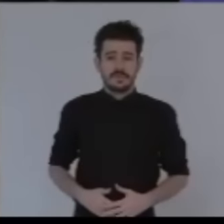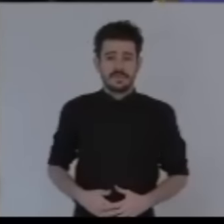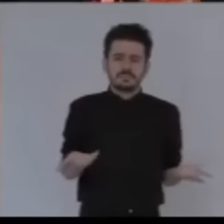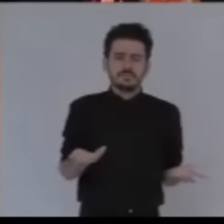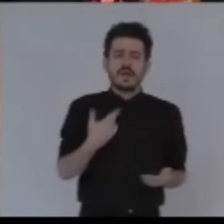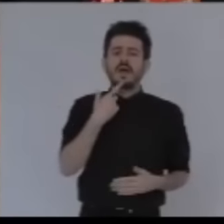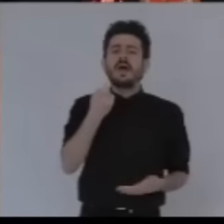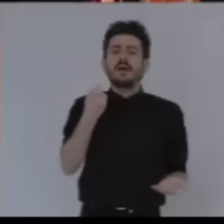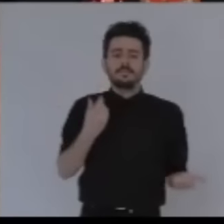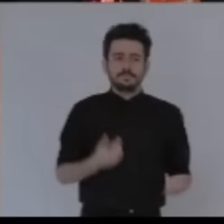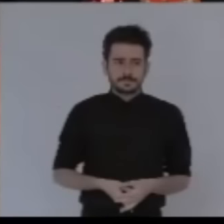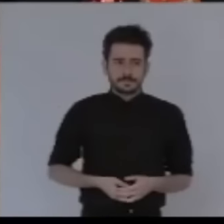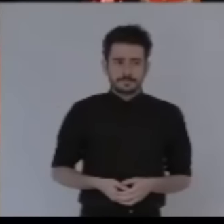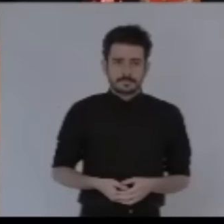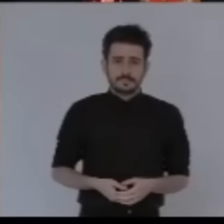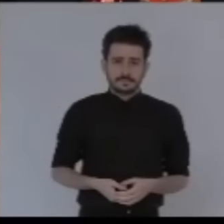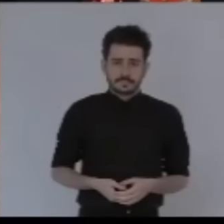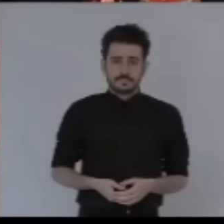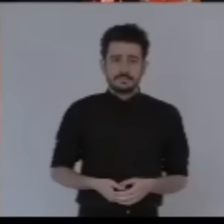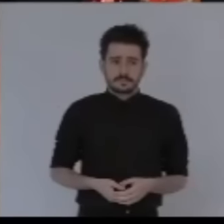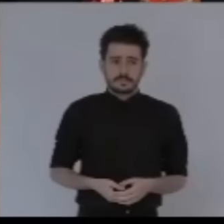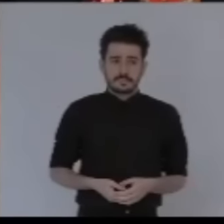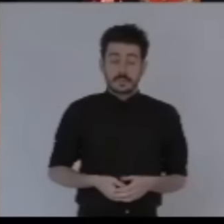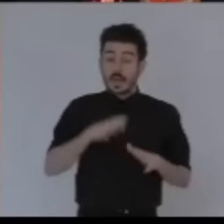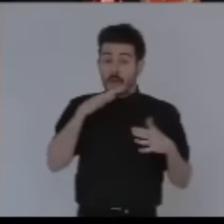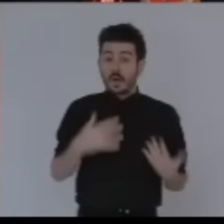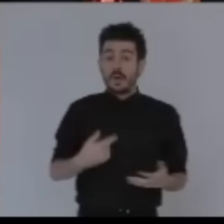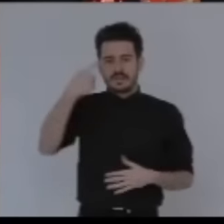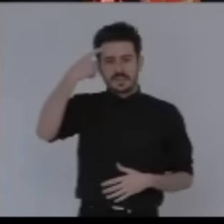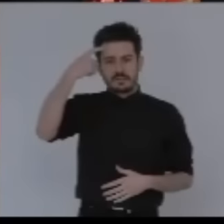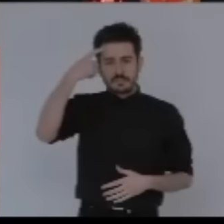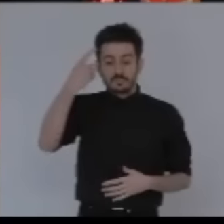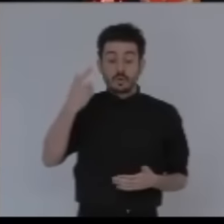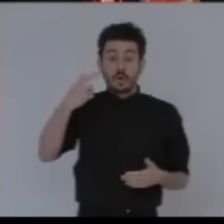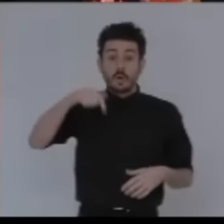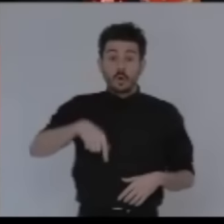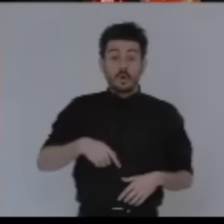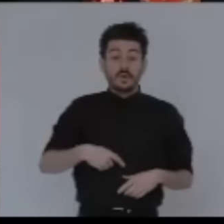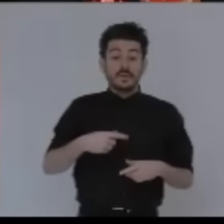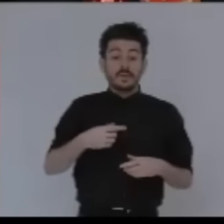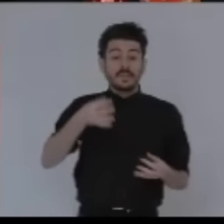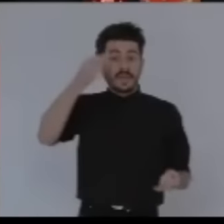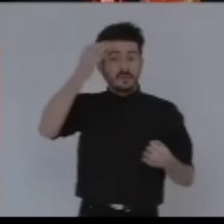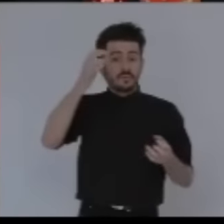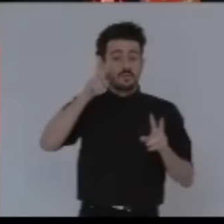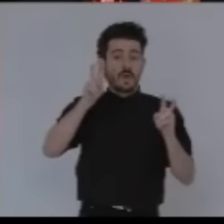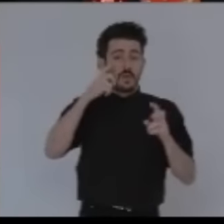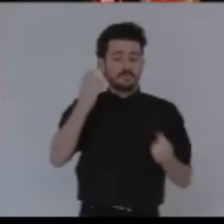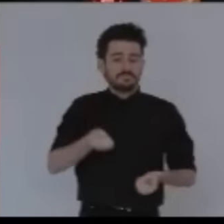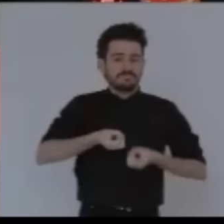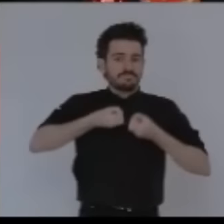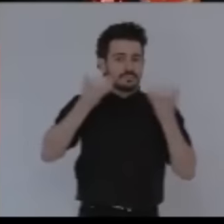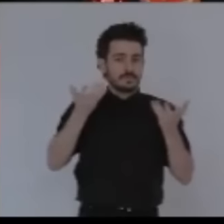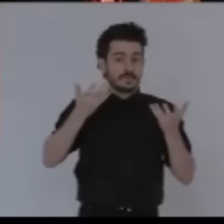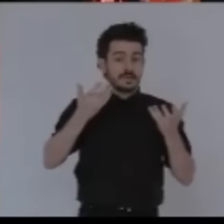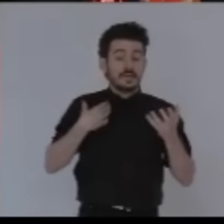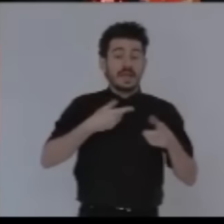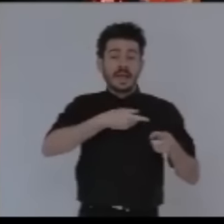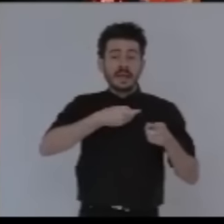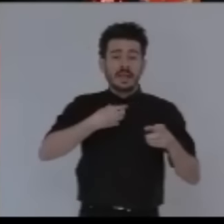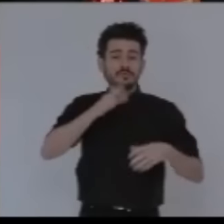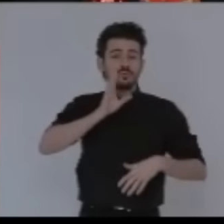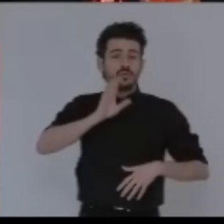Porque ahora sabemos, hoy se publican nuevos datos, que la guerra sucia contra Pedro Sánchez y su entorno